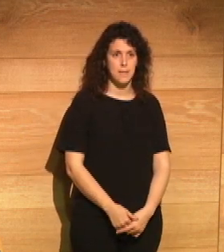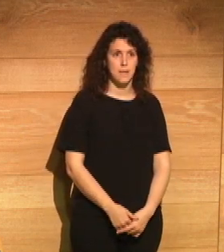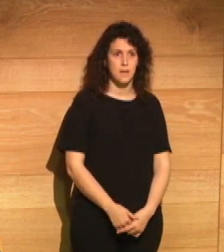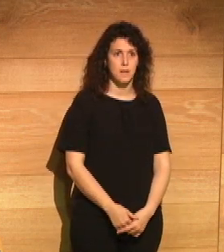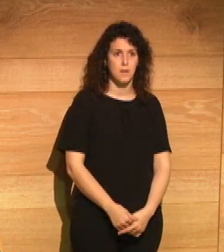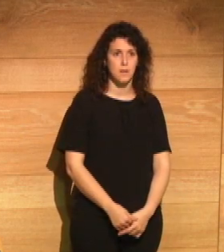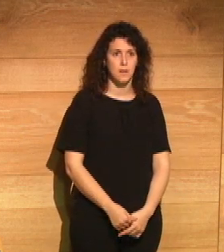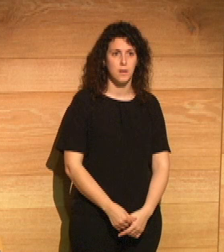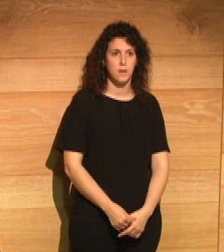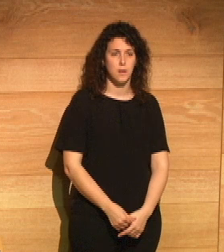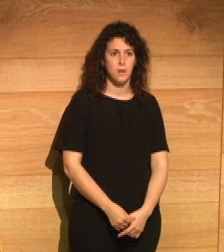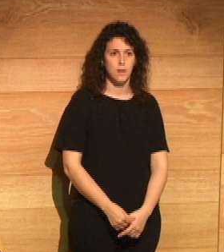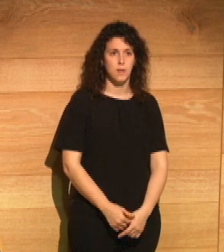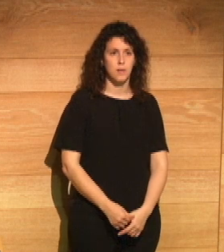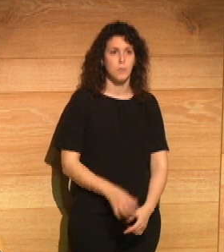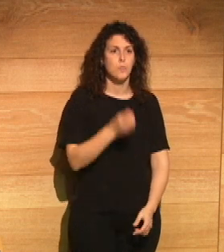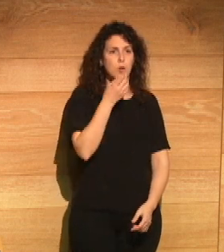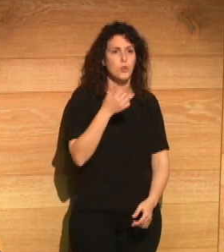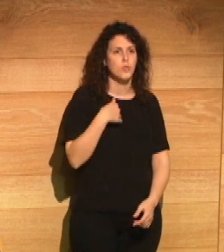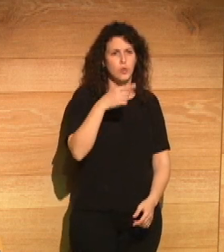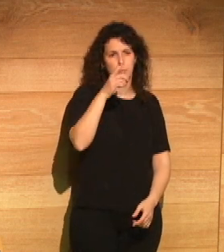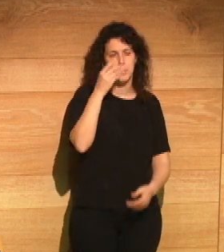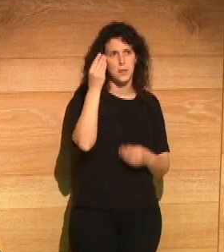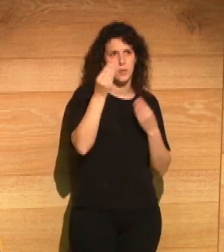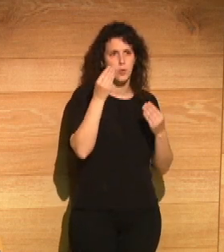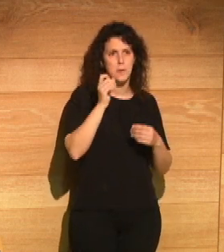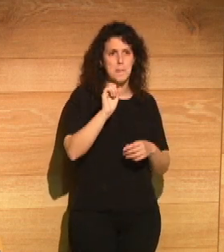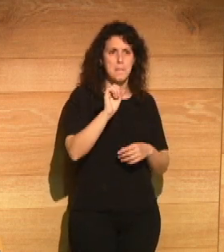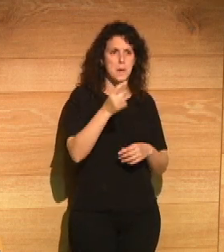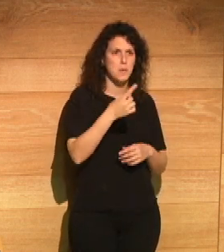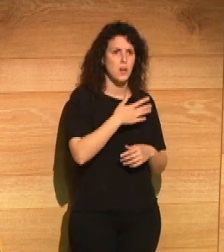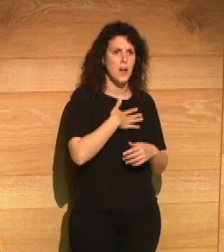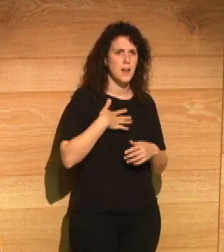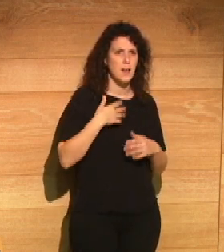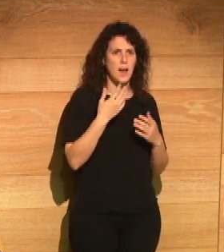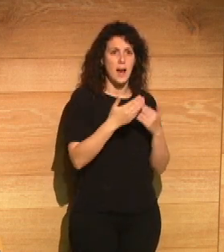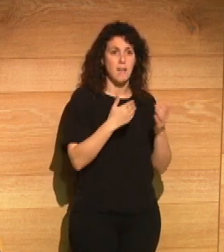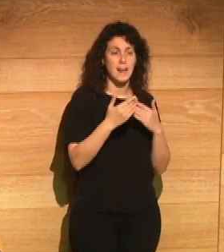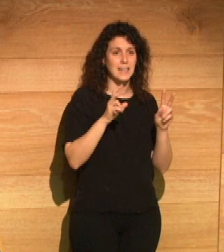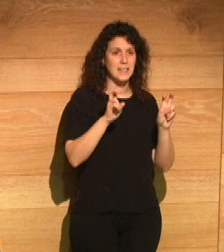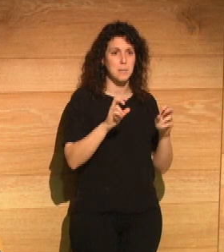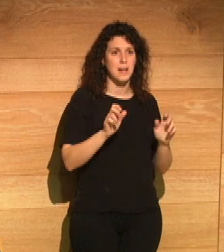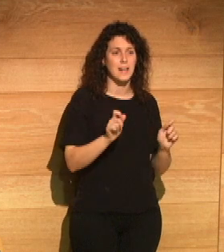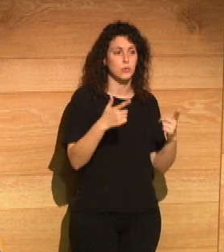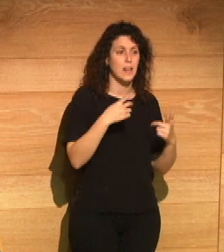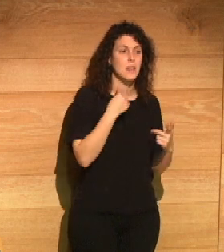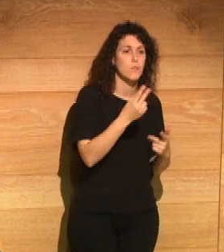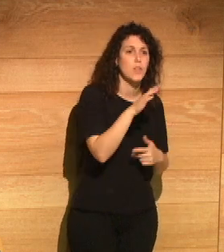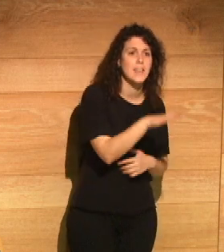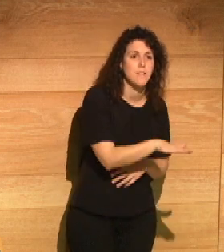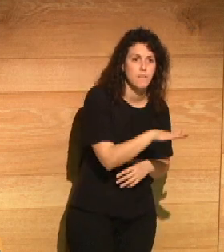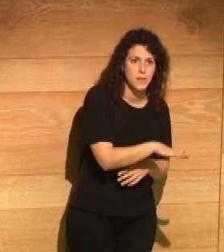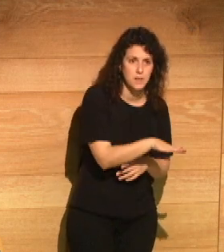Bueno, yo creo que primero como que quisiera hablar un poco en torno a la naturaleza de esa voz infantil,